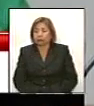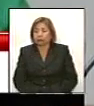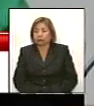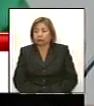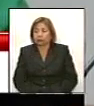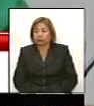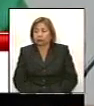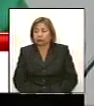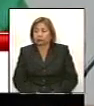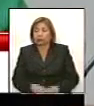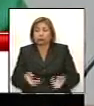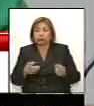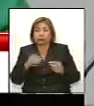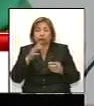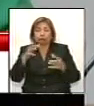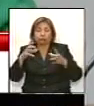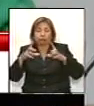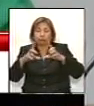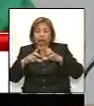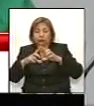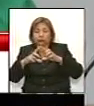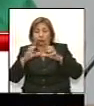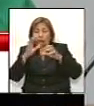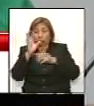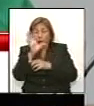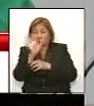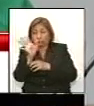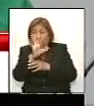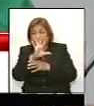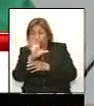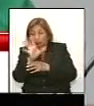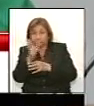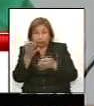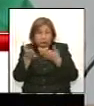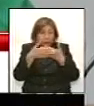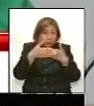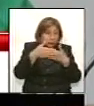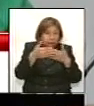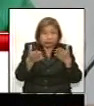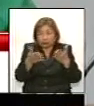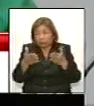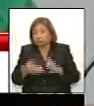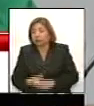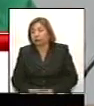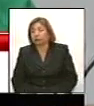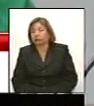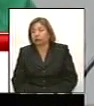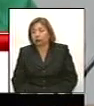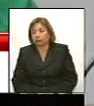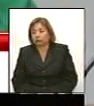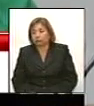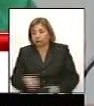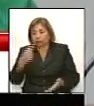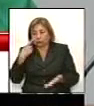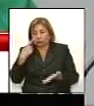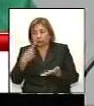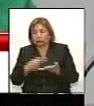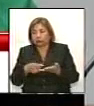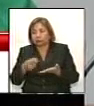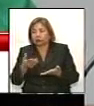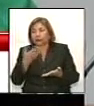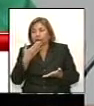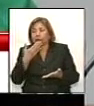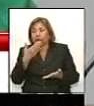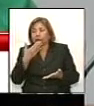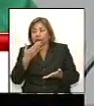es una cosa, que es cuando triangulan por las antenas y te dicen una ubicación aproximada de dónde está el celular. Pero identificar, es decir, que te digan